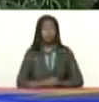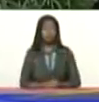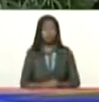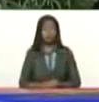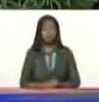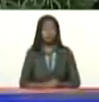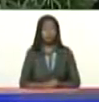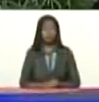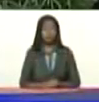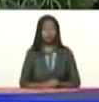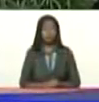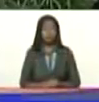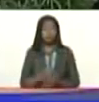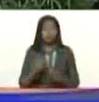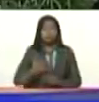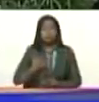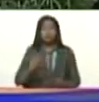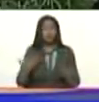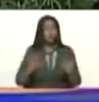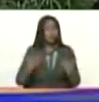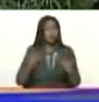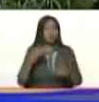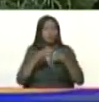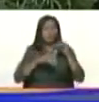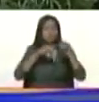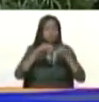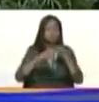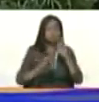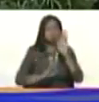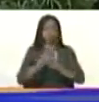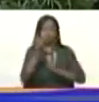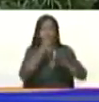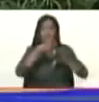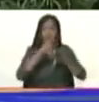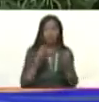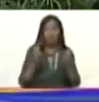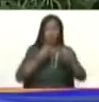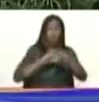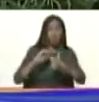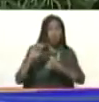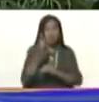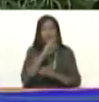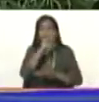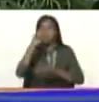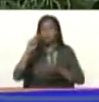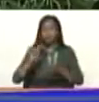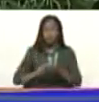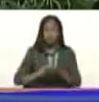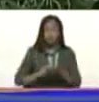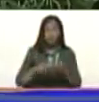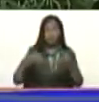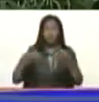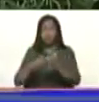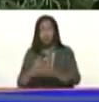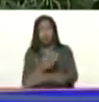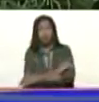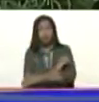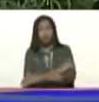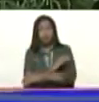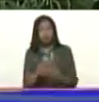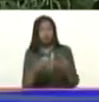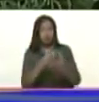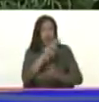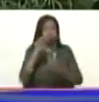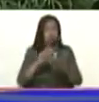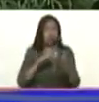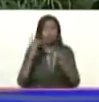muy optimista con los pasos que hemos dado de la firma de un primer acuerdo nacional, de la instalación de una mesa